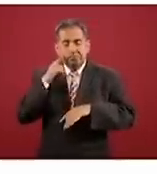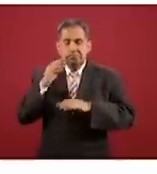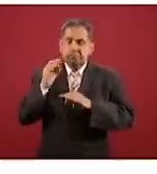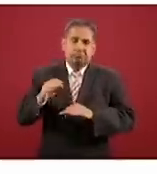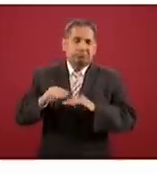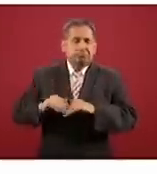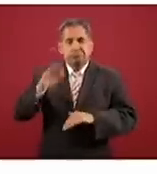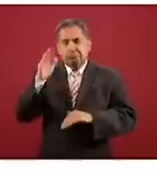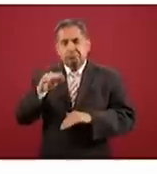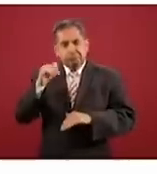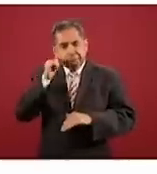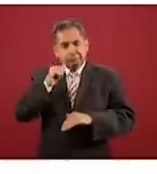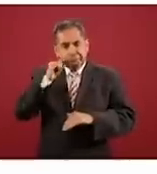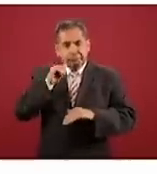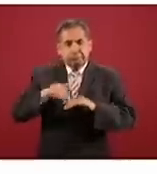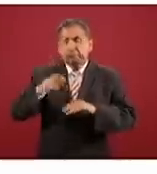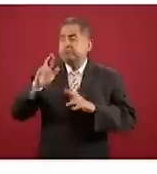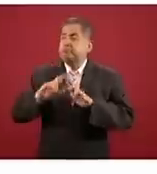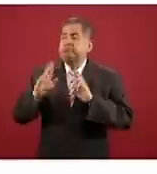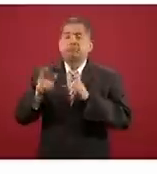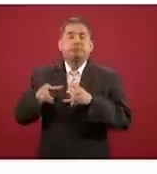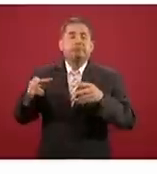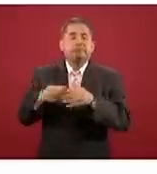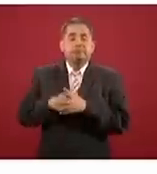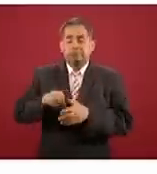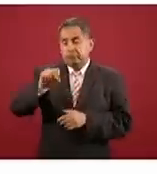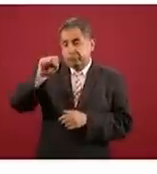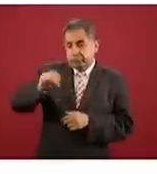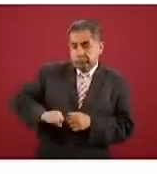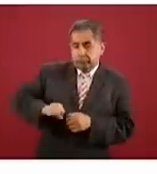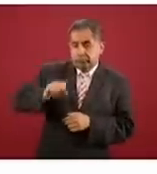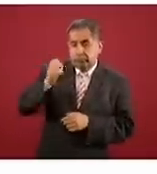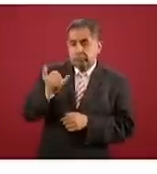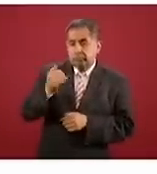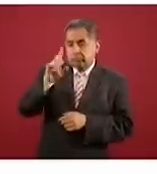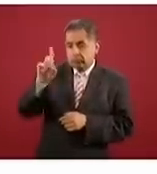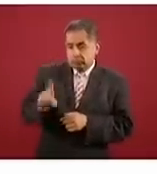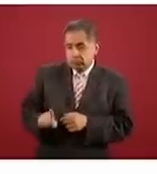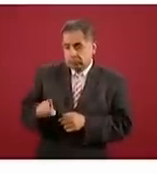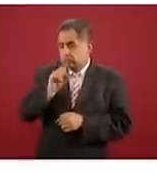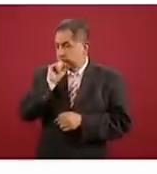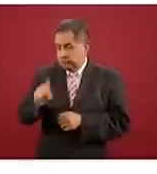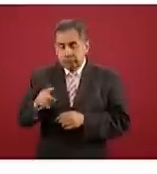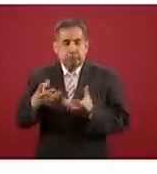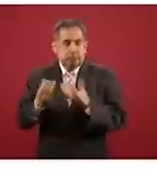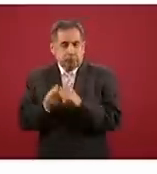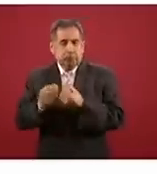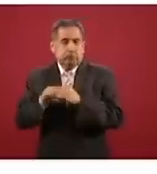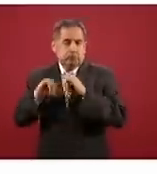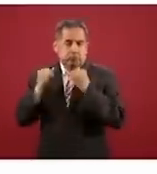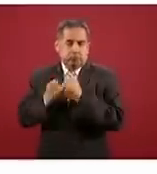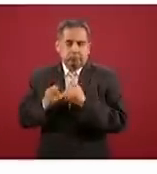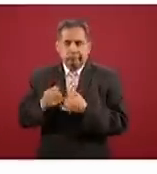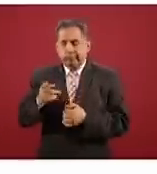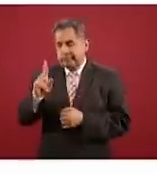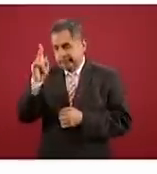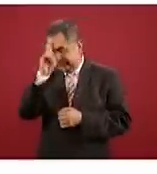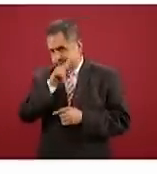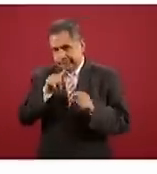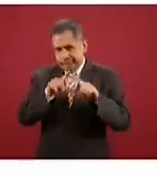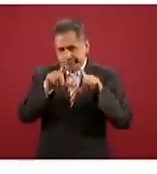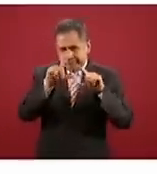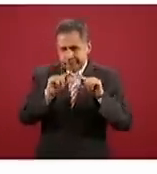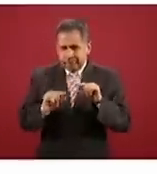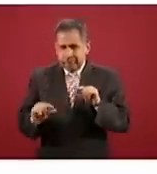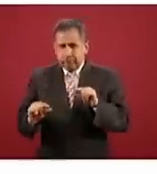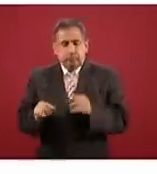virtud de que se llevan a cabo reuniones sábados y domingos. La cifra oscura marca